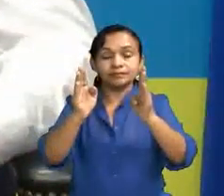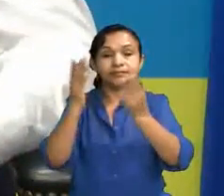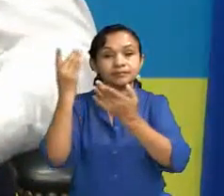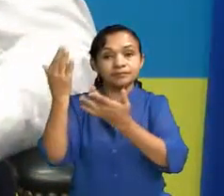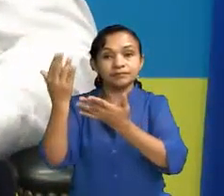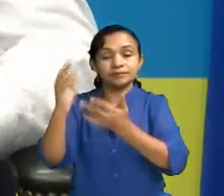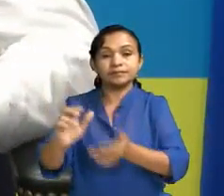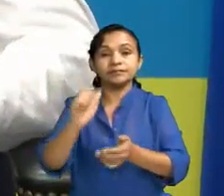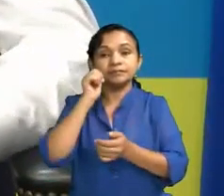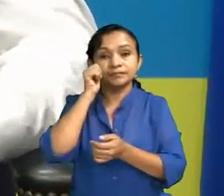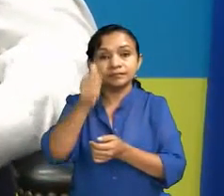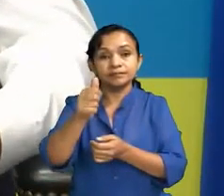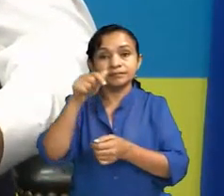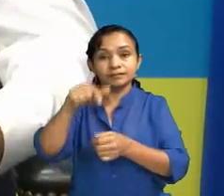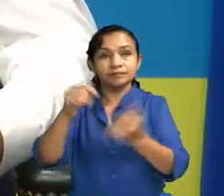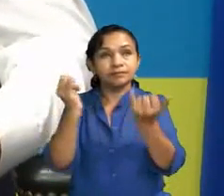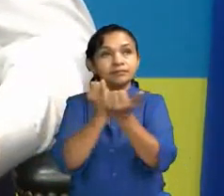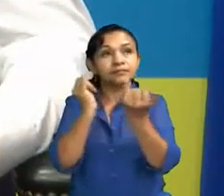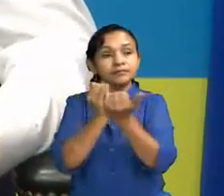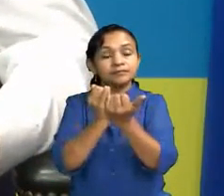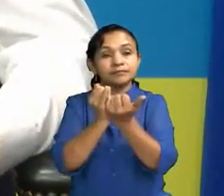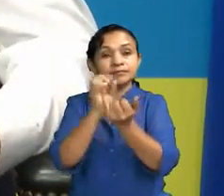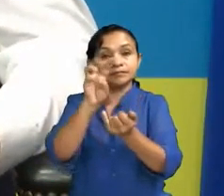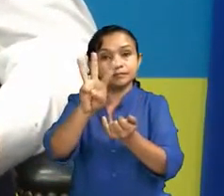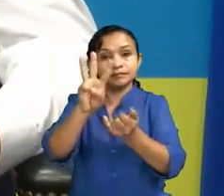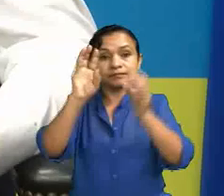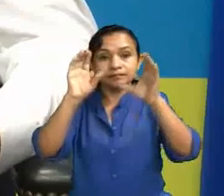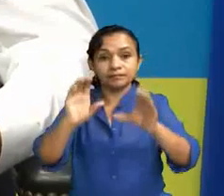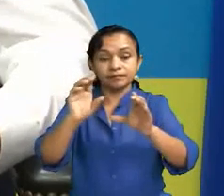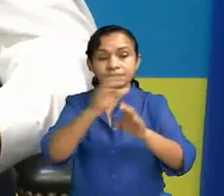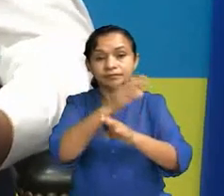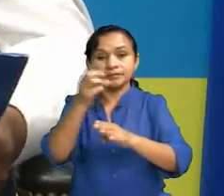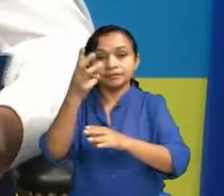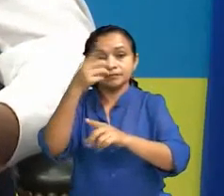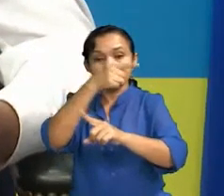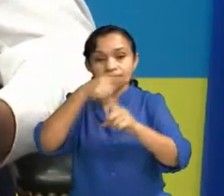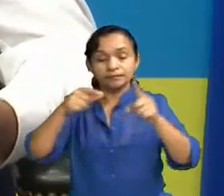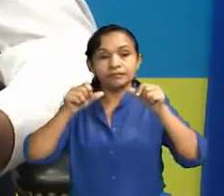esperamos el día de mañana a esta misma hora, 3:00 p.m. a